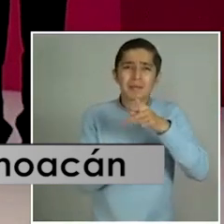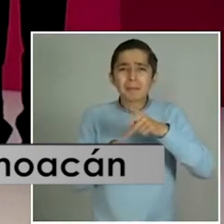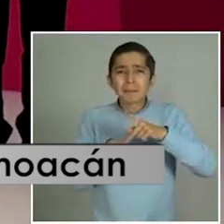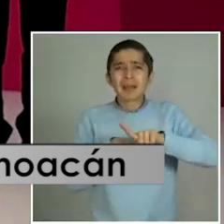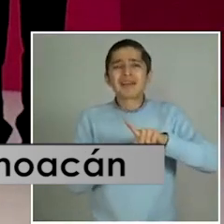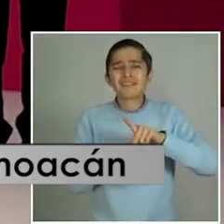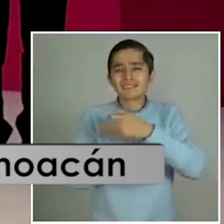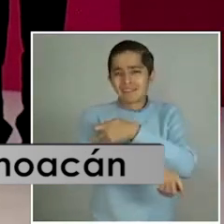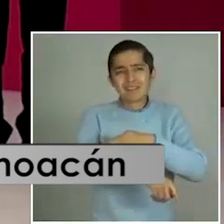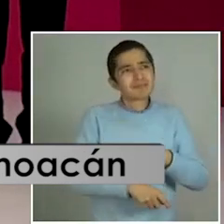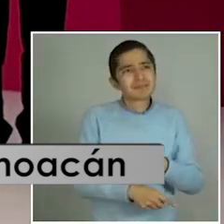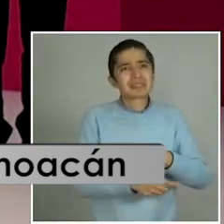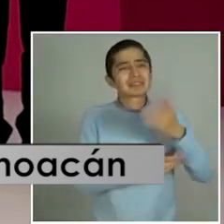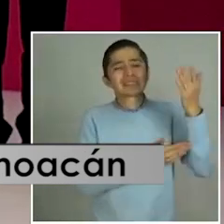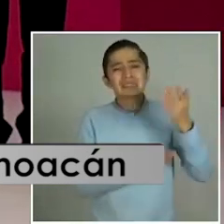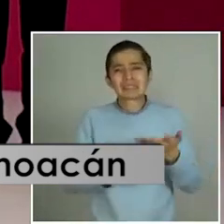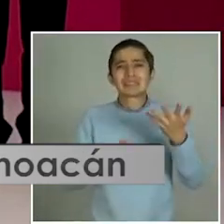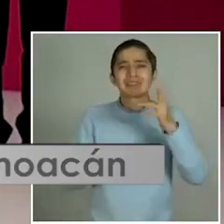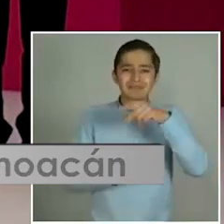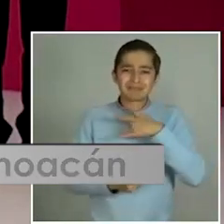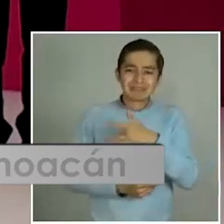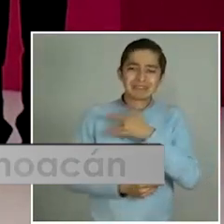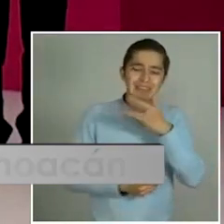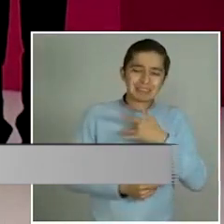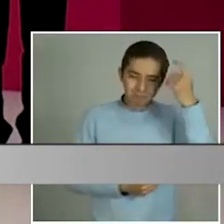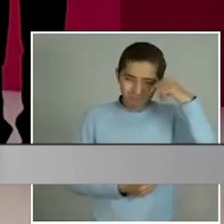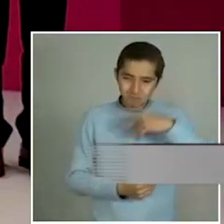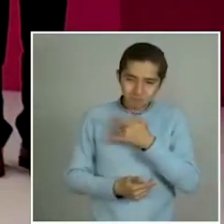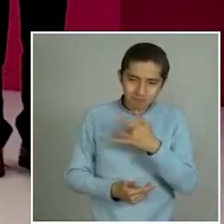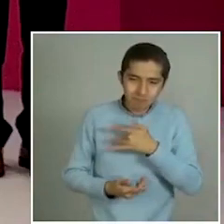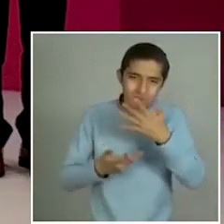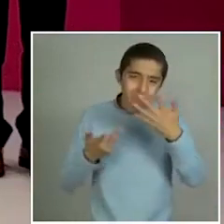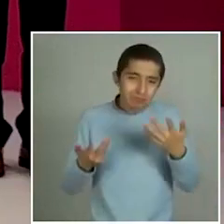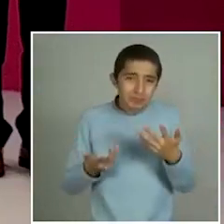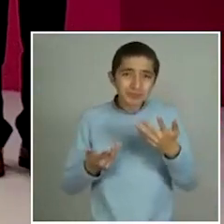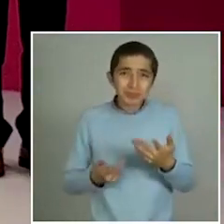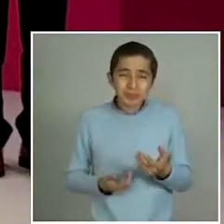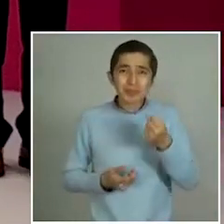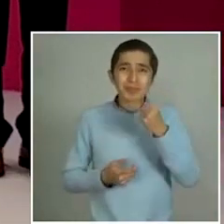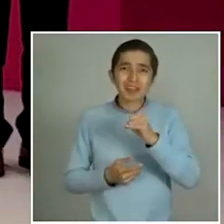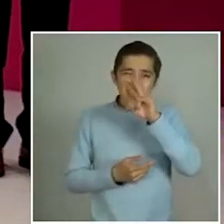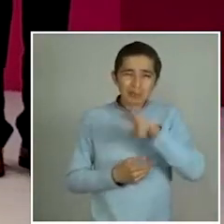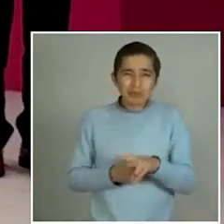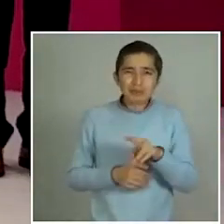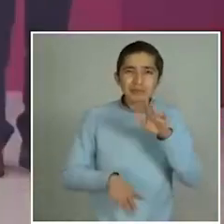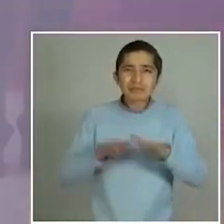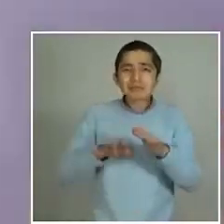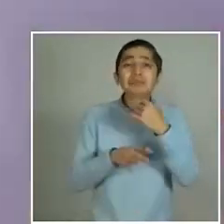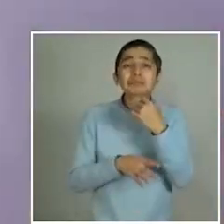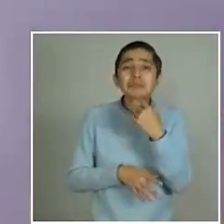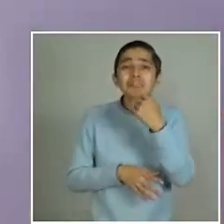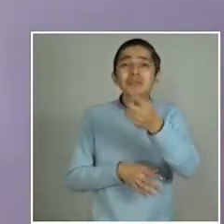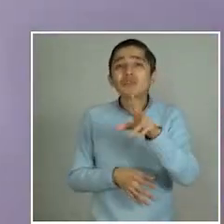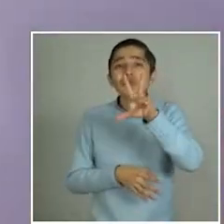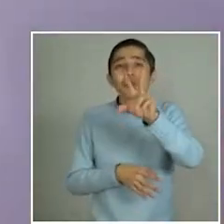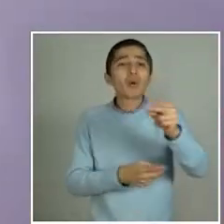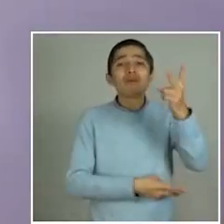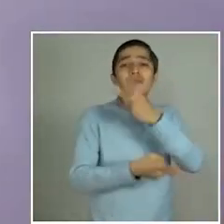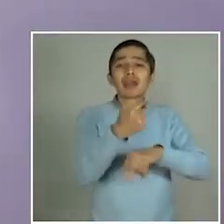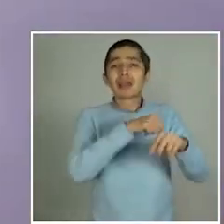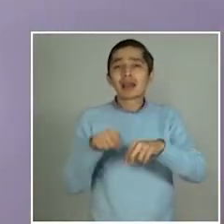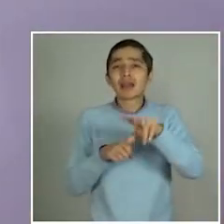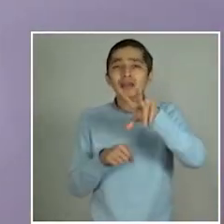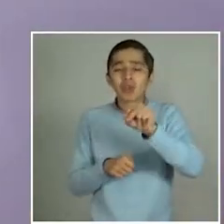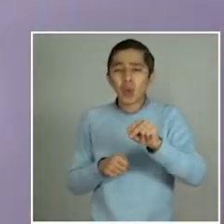Lo digo con todo el sentimiento porque, pues, es ingrato incluso que te digan no vengas, ¿no?